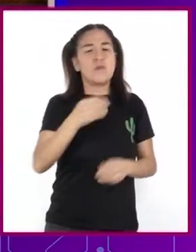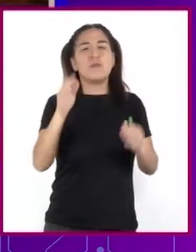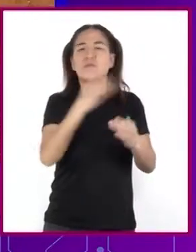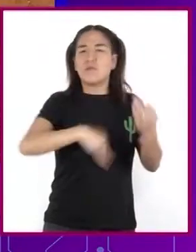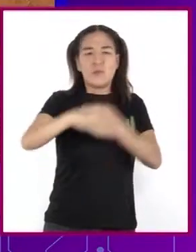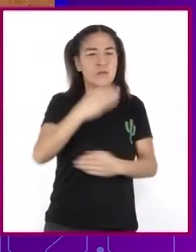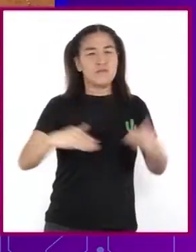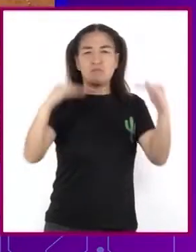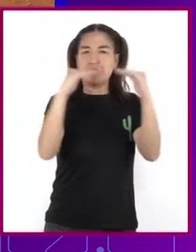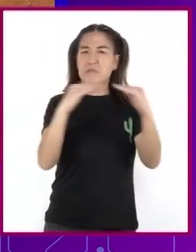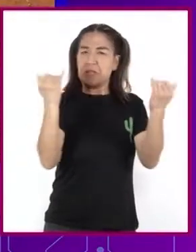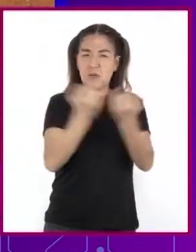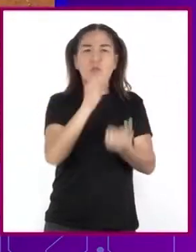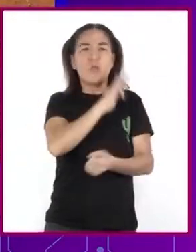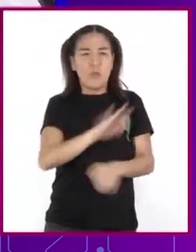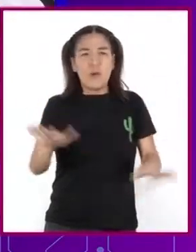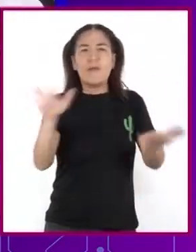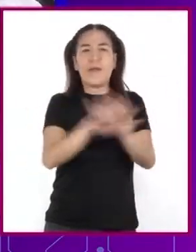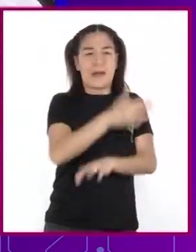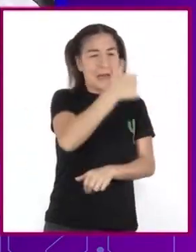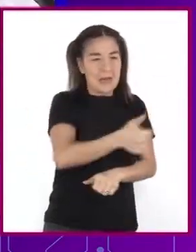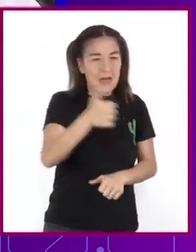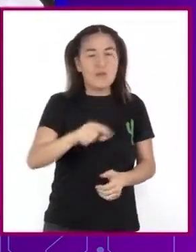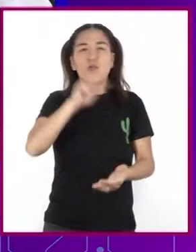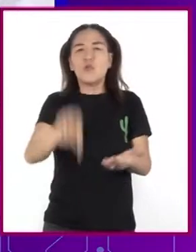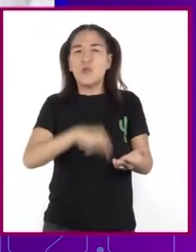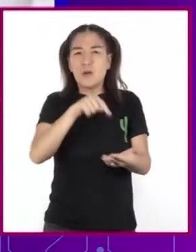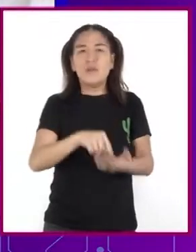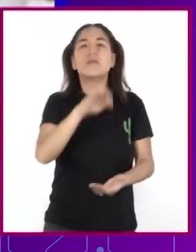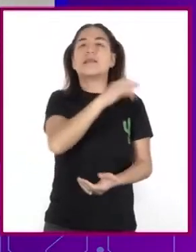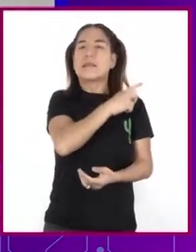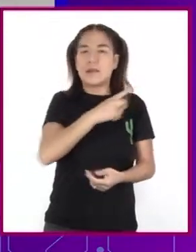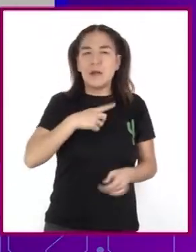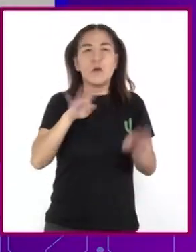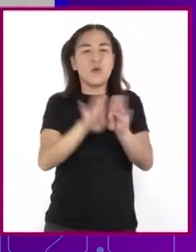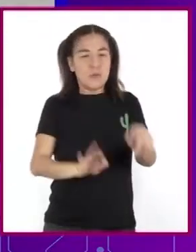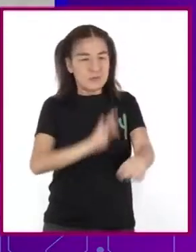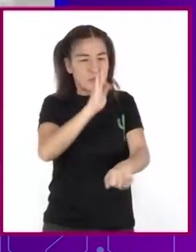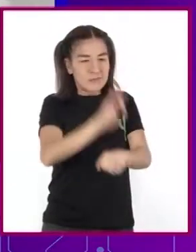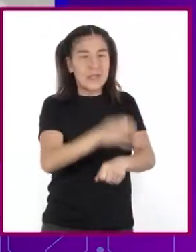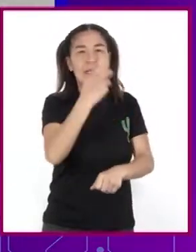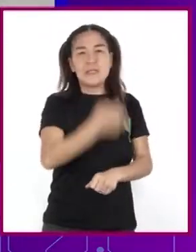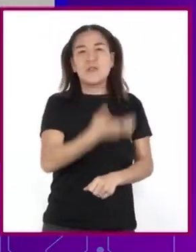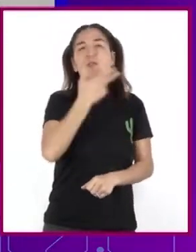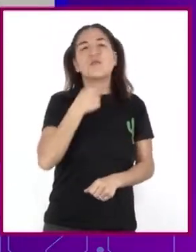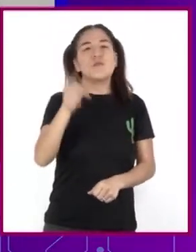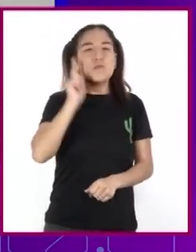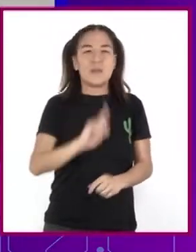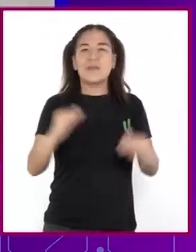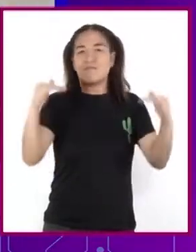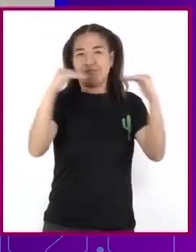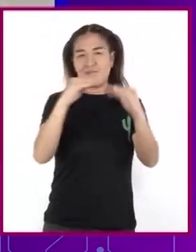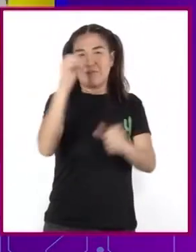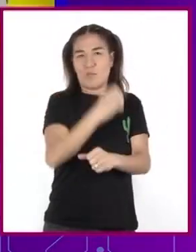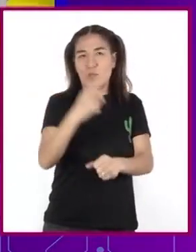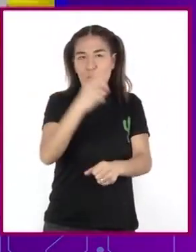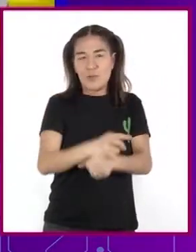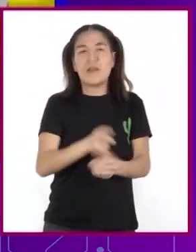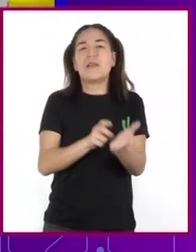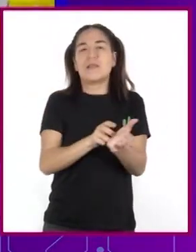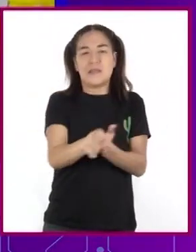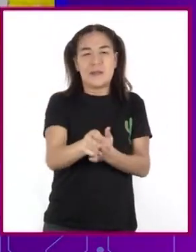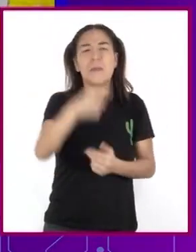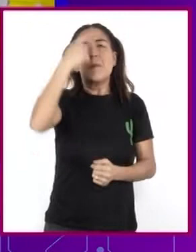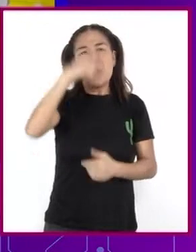modificarse. Cada comunidad debe procurar que hombres y mujeres tengamos igualdad en oportunidades y derechos